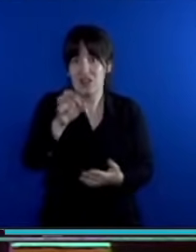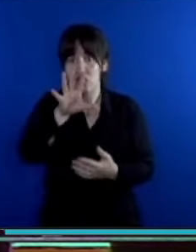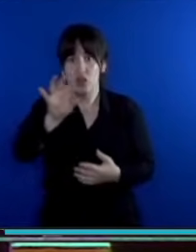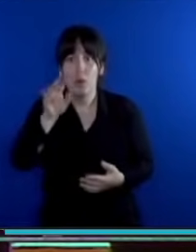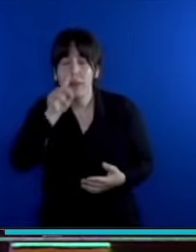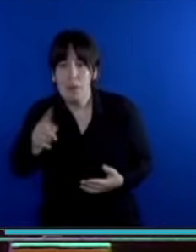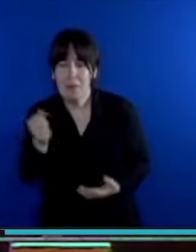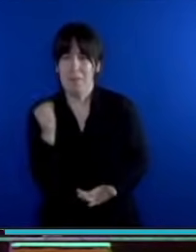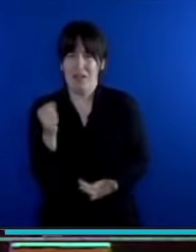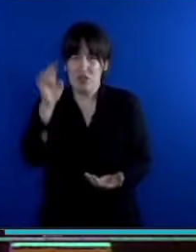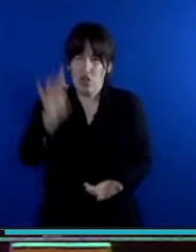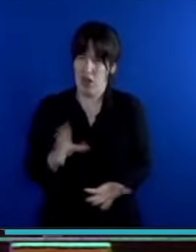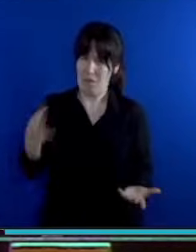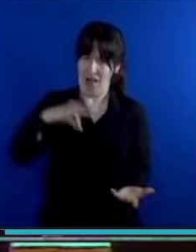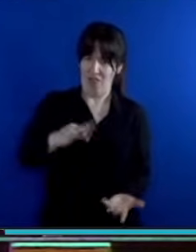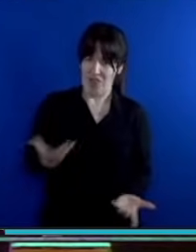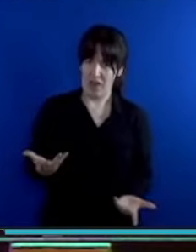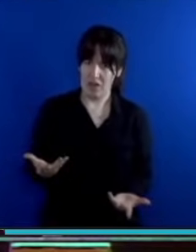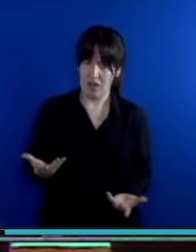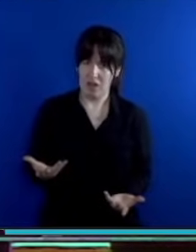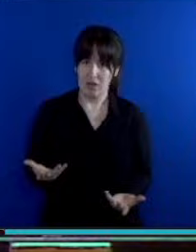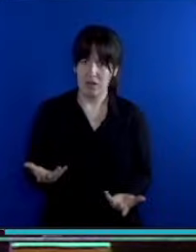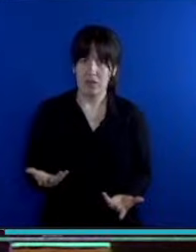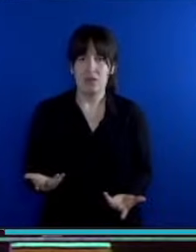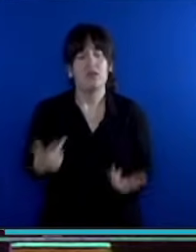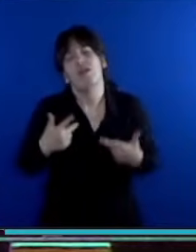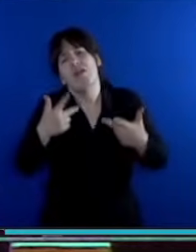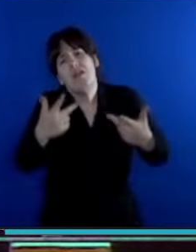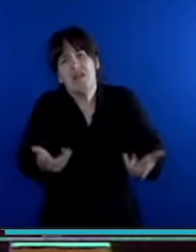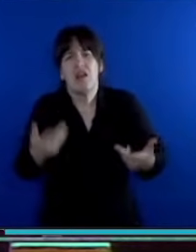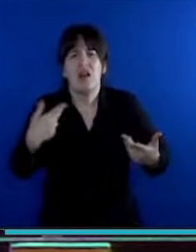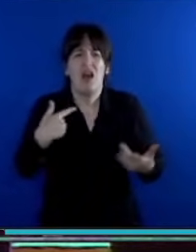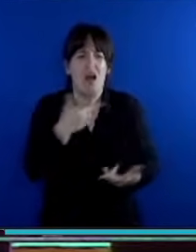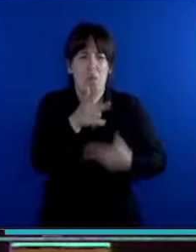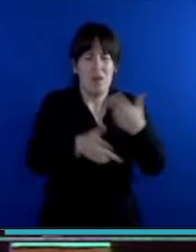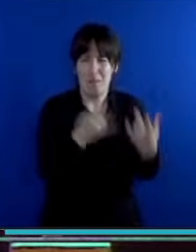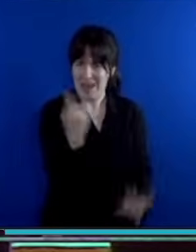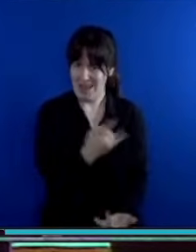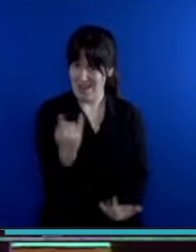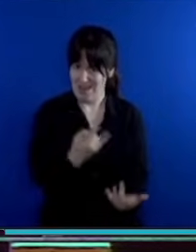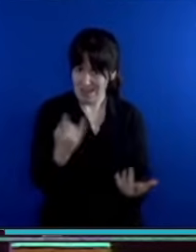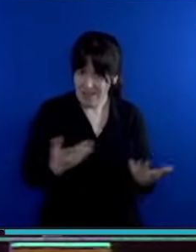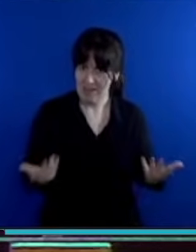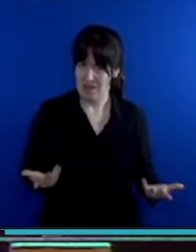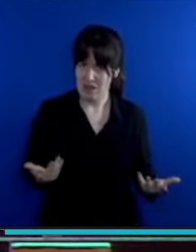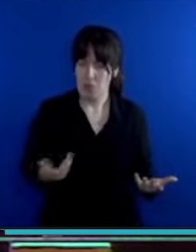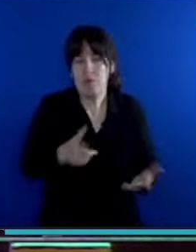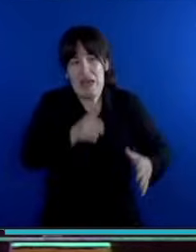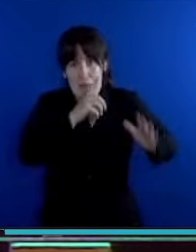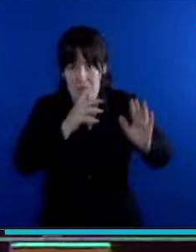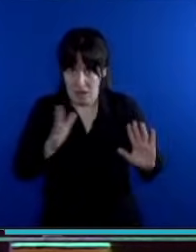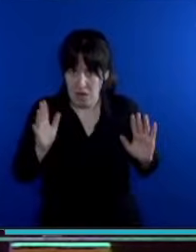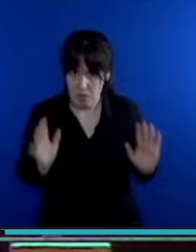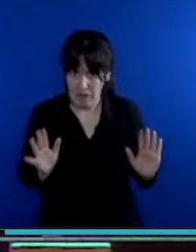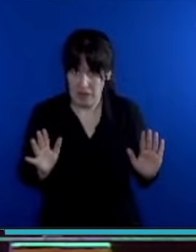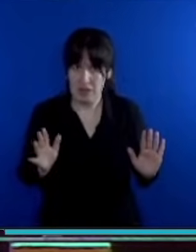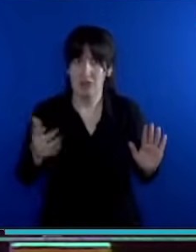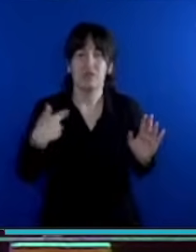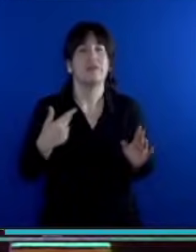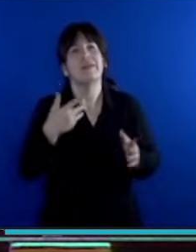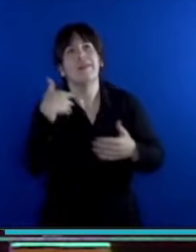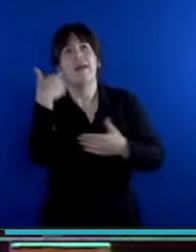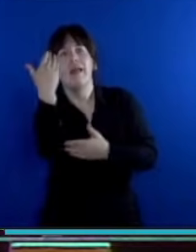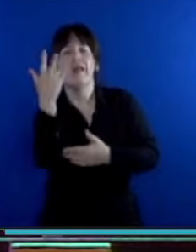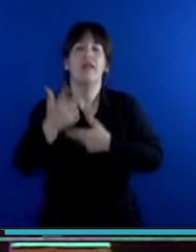650.000 pesos. Entonces, no digamos cosas que no son, porque ya me parece que el